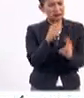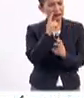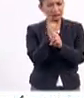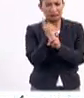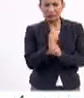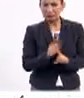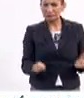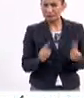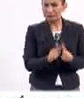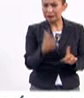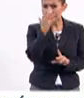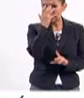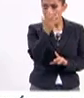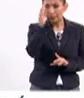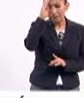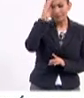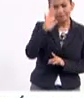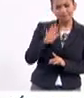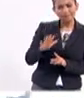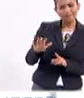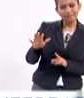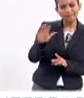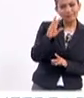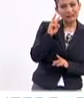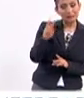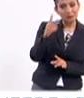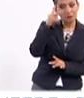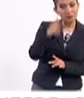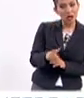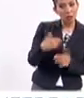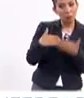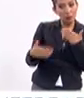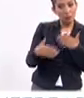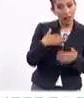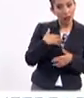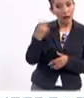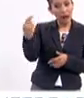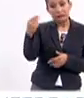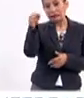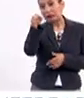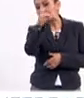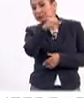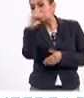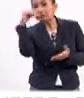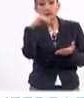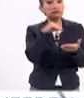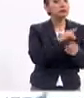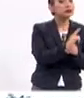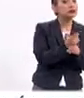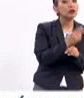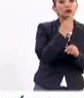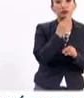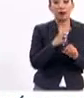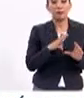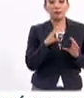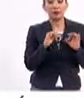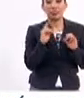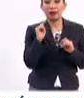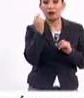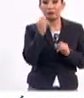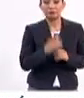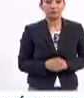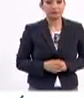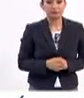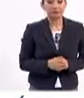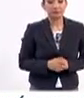seria, pensando en nuestro México moderno y en el uso y aprovechamiento de las tecnologías.